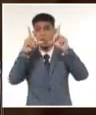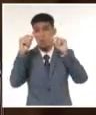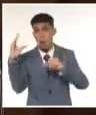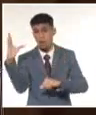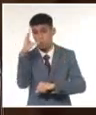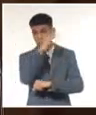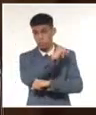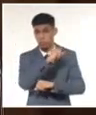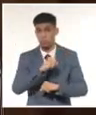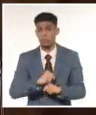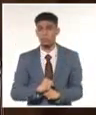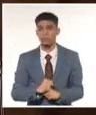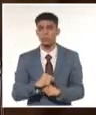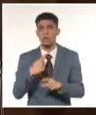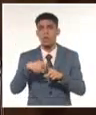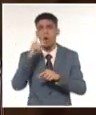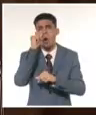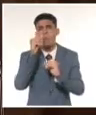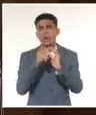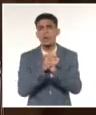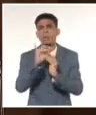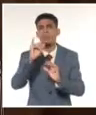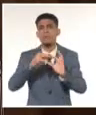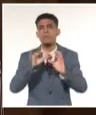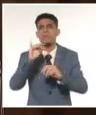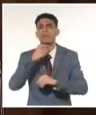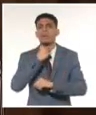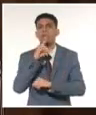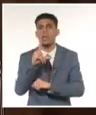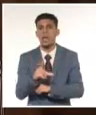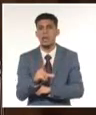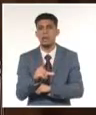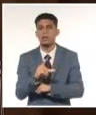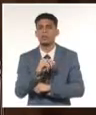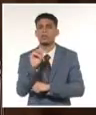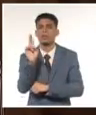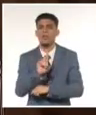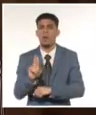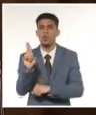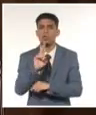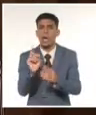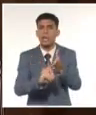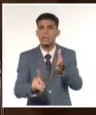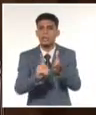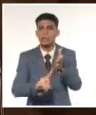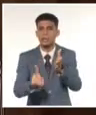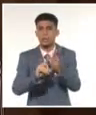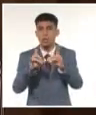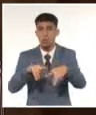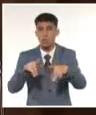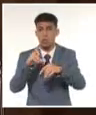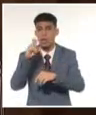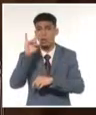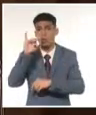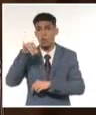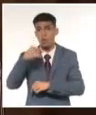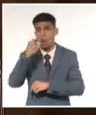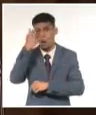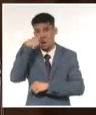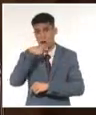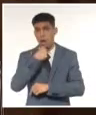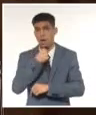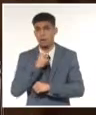Miguel Castro, eminente profesor de la CUJAE, fue decano de la Facultad de Eléctrica. Después de explicar que cuando el balance de potencia del